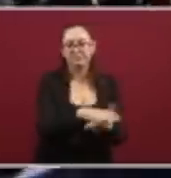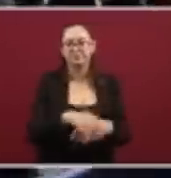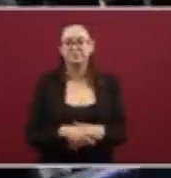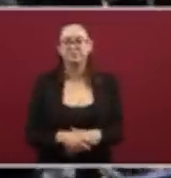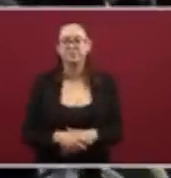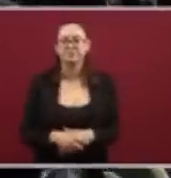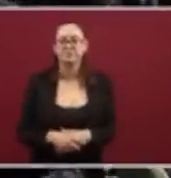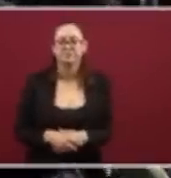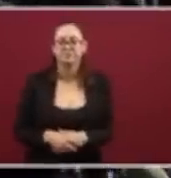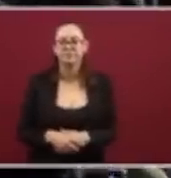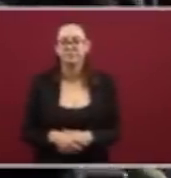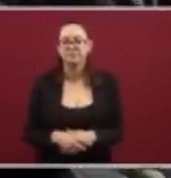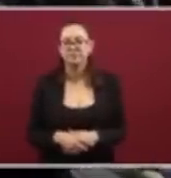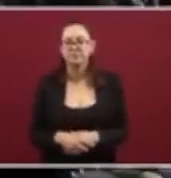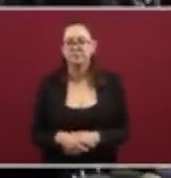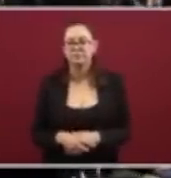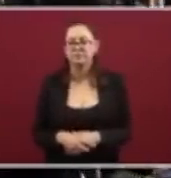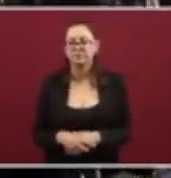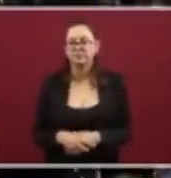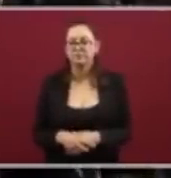sobre el tema